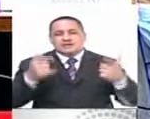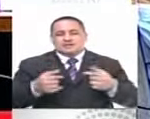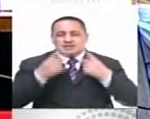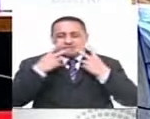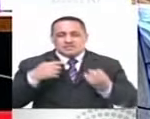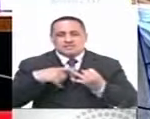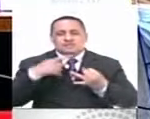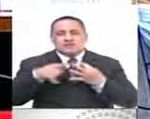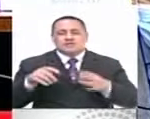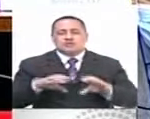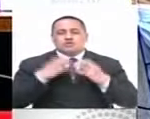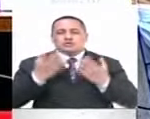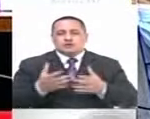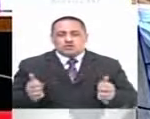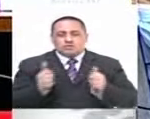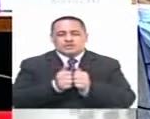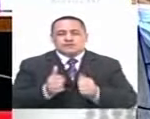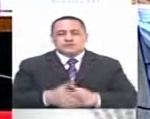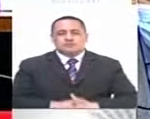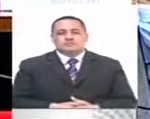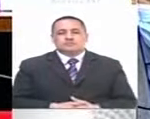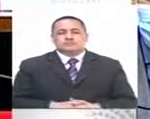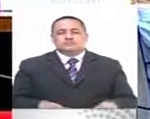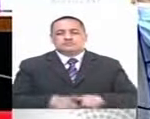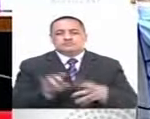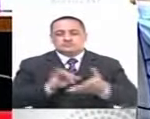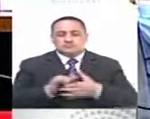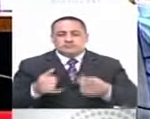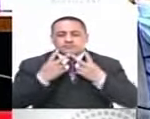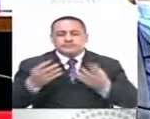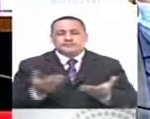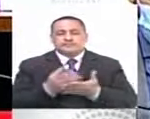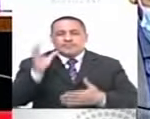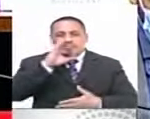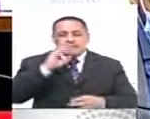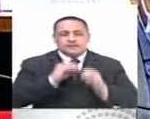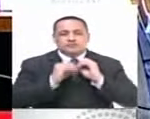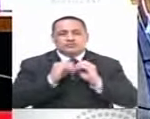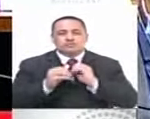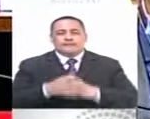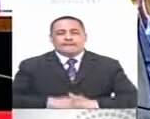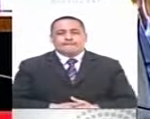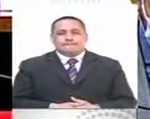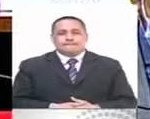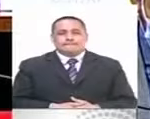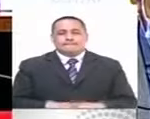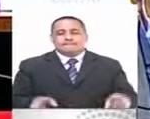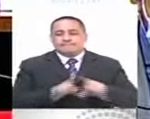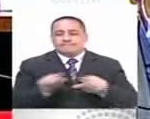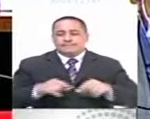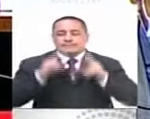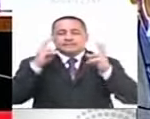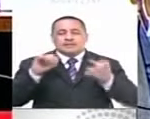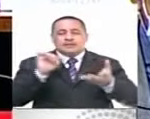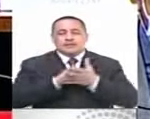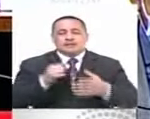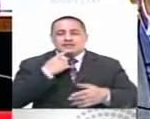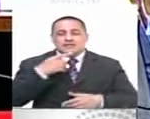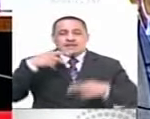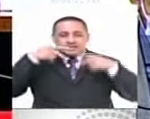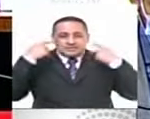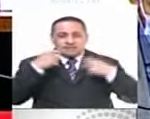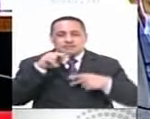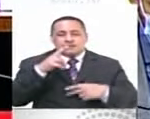estado más gente acompañándolos, tratando de encontrar cuál es el problema y solucionarlo. El tema del Brian, que ya